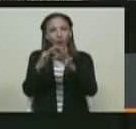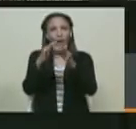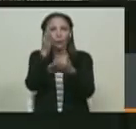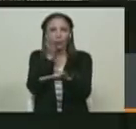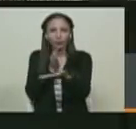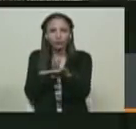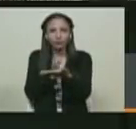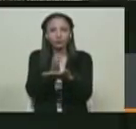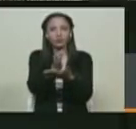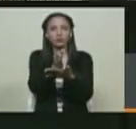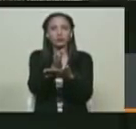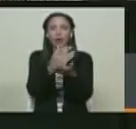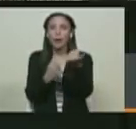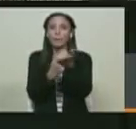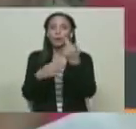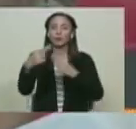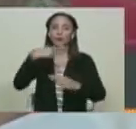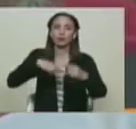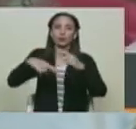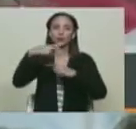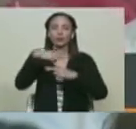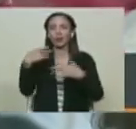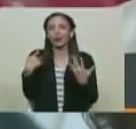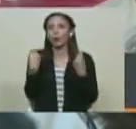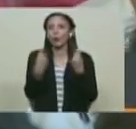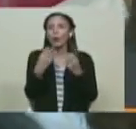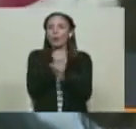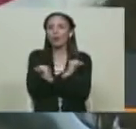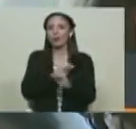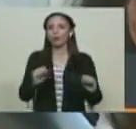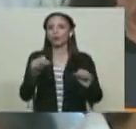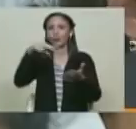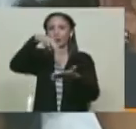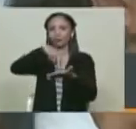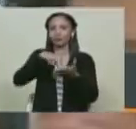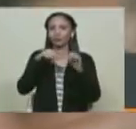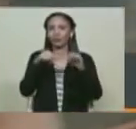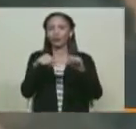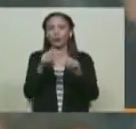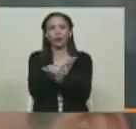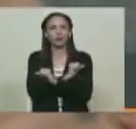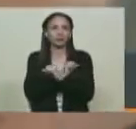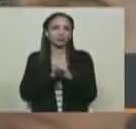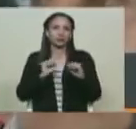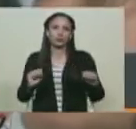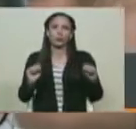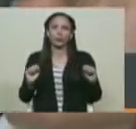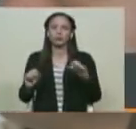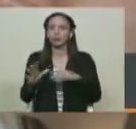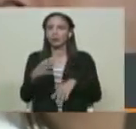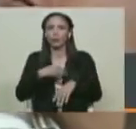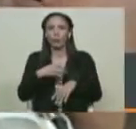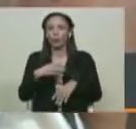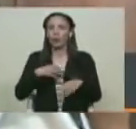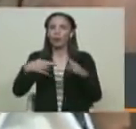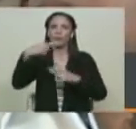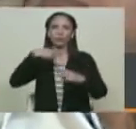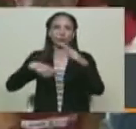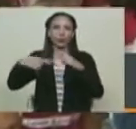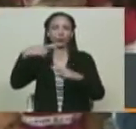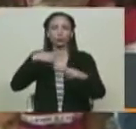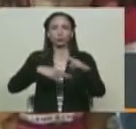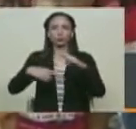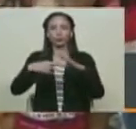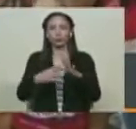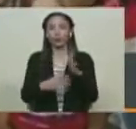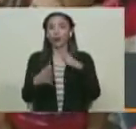pueblo en su revolución, sería imposible estar aquí de pie. Sería imposible que la revolución bolivariana hubiera pasado